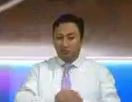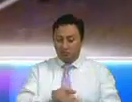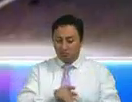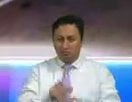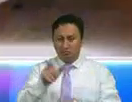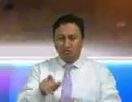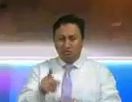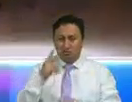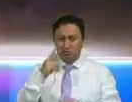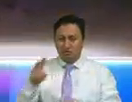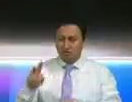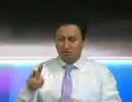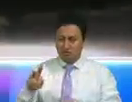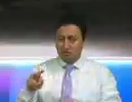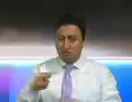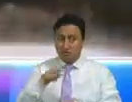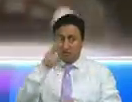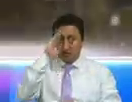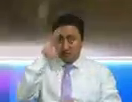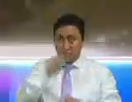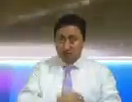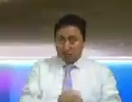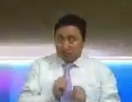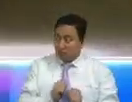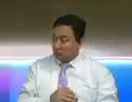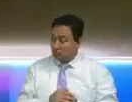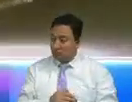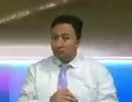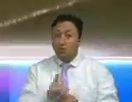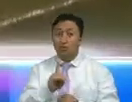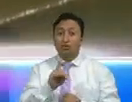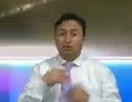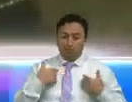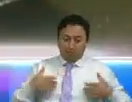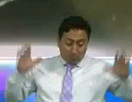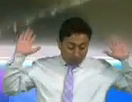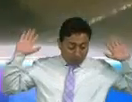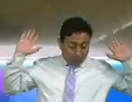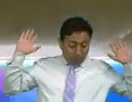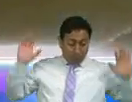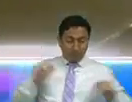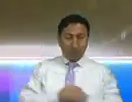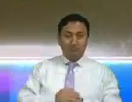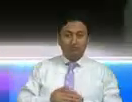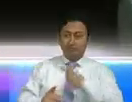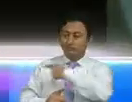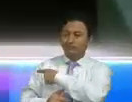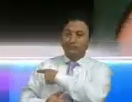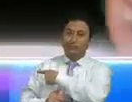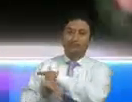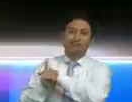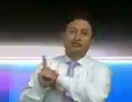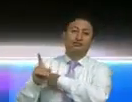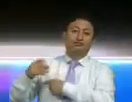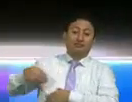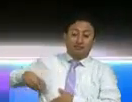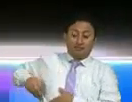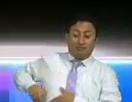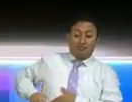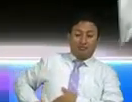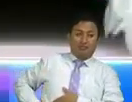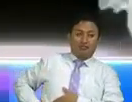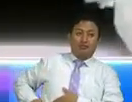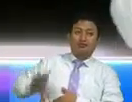sospechas en los policías en la revisión corporal el uno estaba limpio no así su amigo de andanzas en el bolsillo de la chompa le